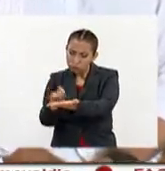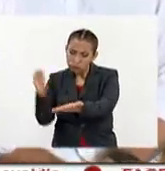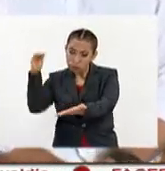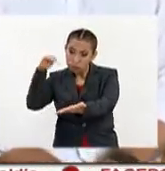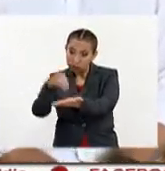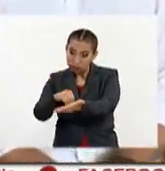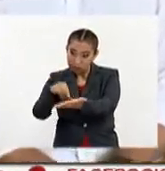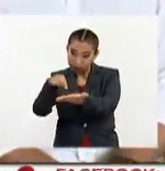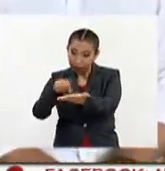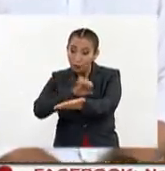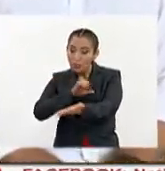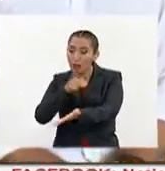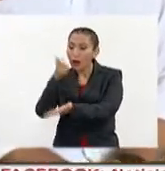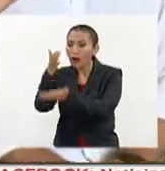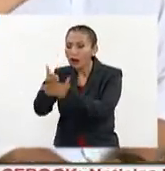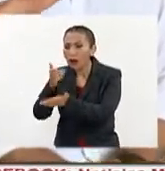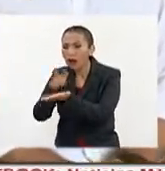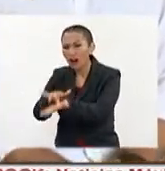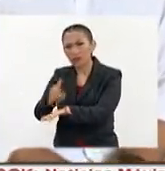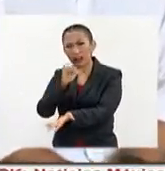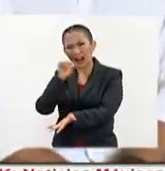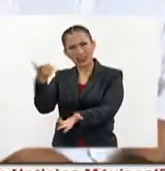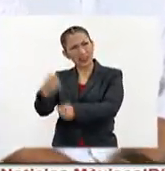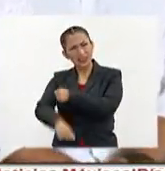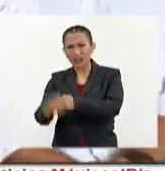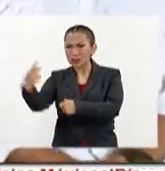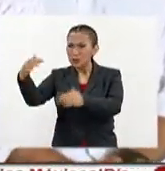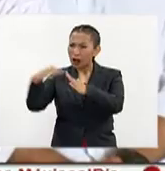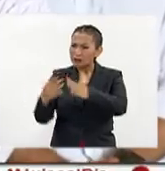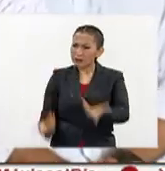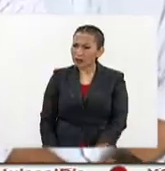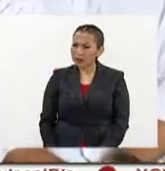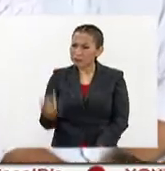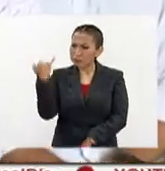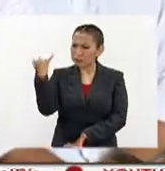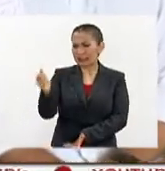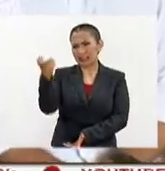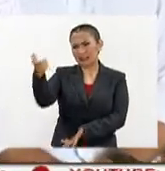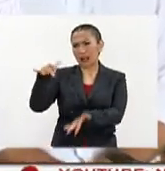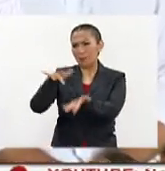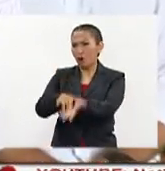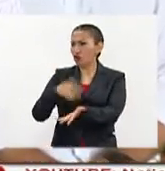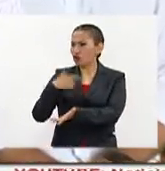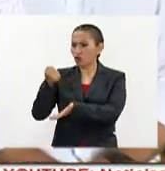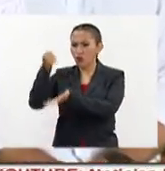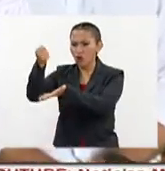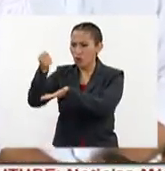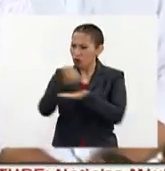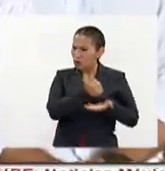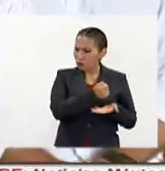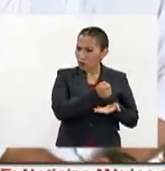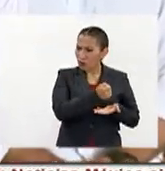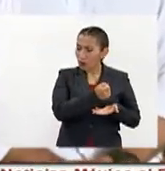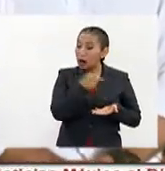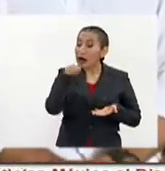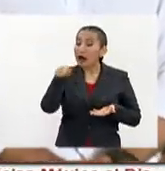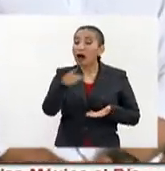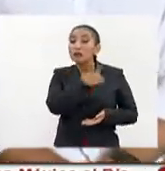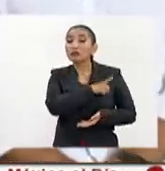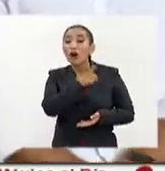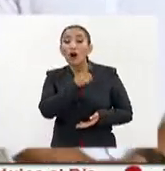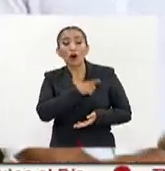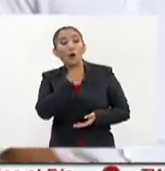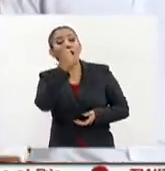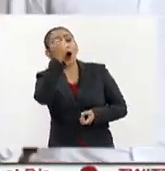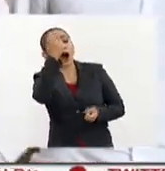hora de llegar con el apoyo económico resulta que no tienen afectaciones en su vivienda. Y esos apoyos no se están entregando. Solamente a